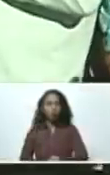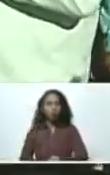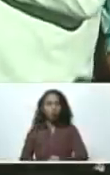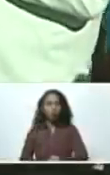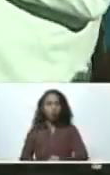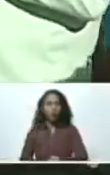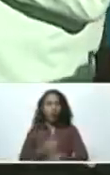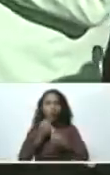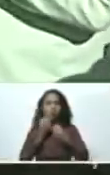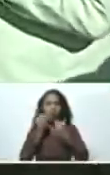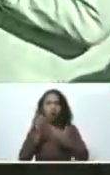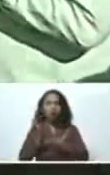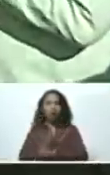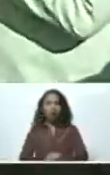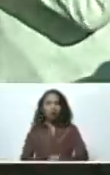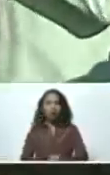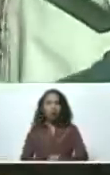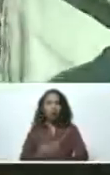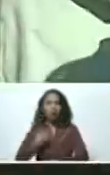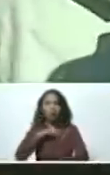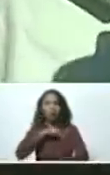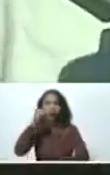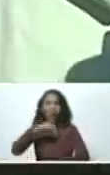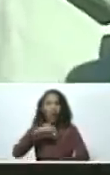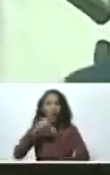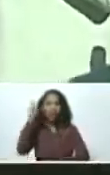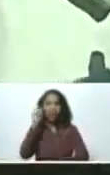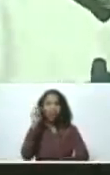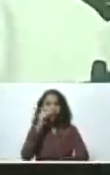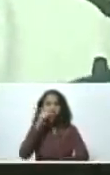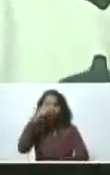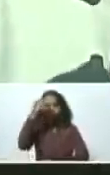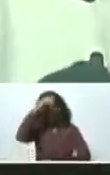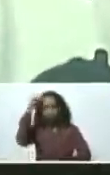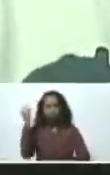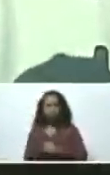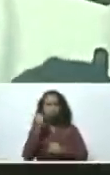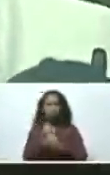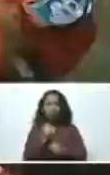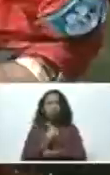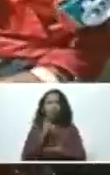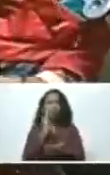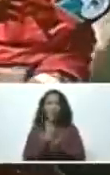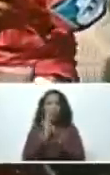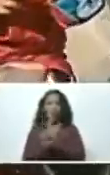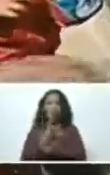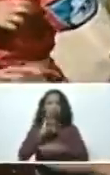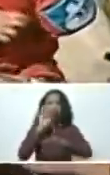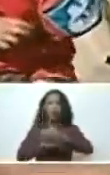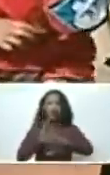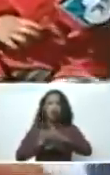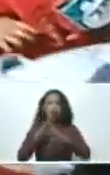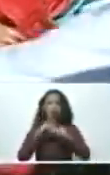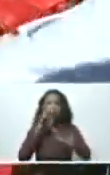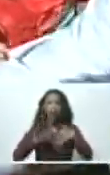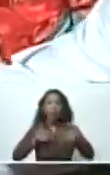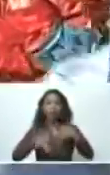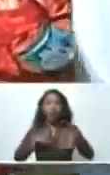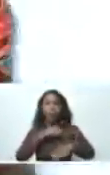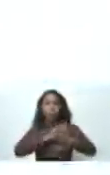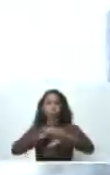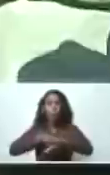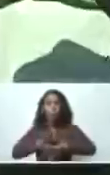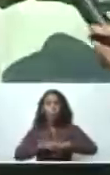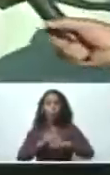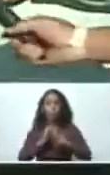Qué bueno, vale. Me alegra mucho. Un diputado muy trabajador. Siempre me está informando de todas sus actividades.